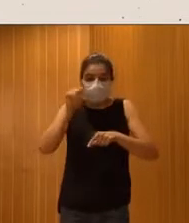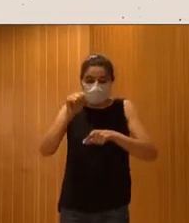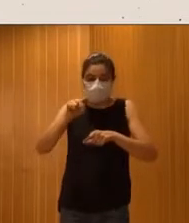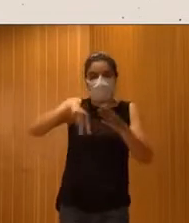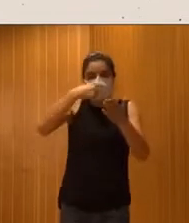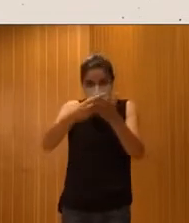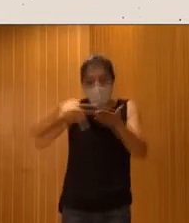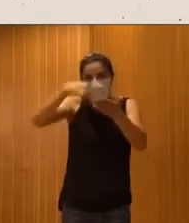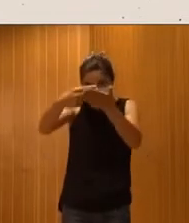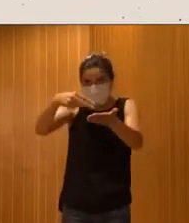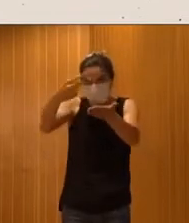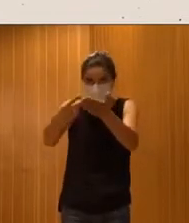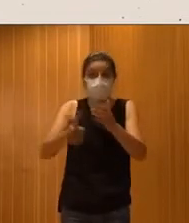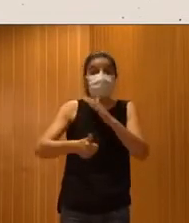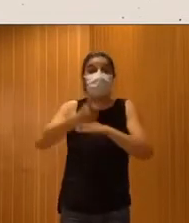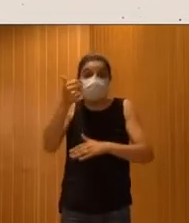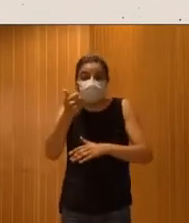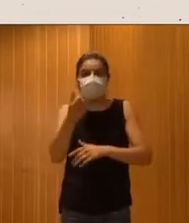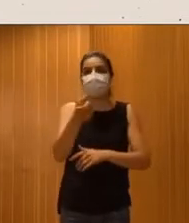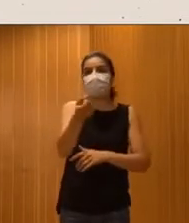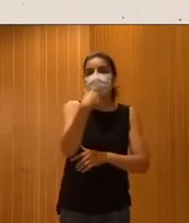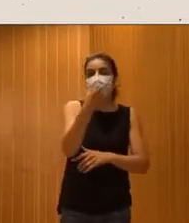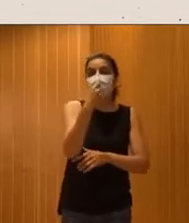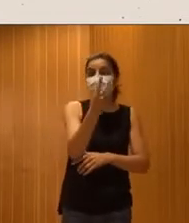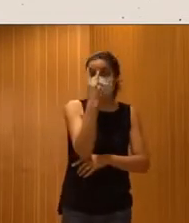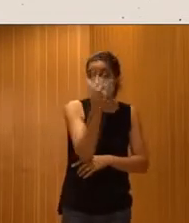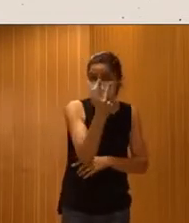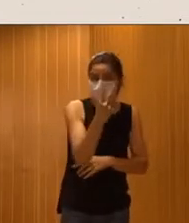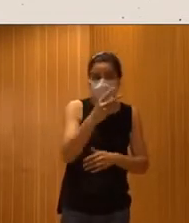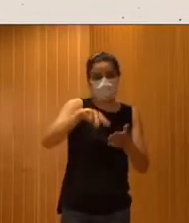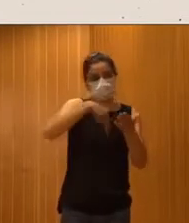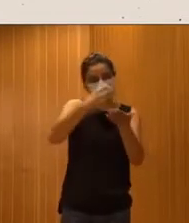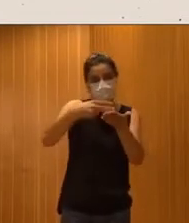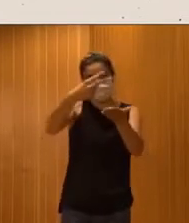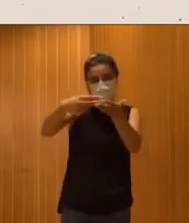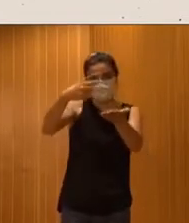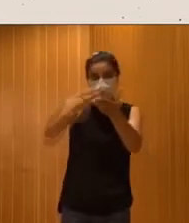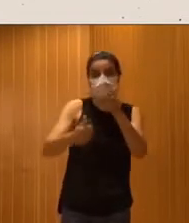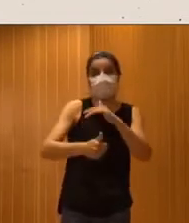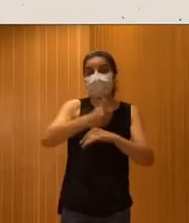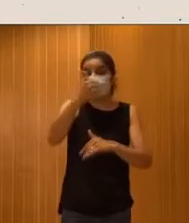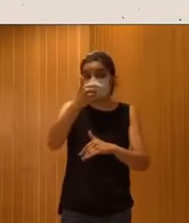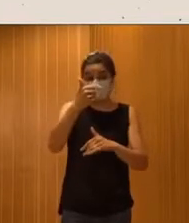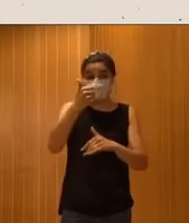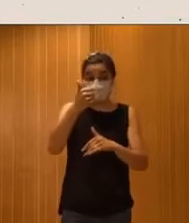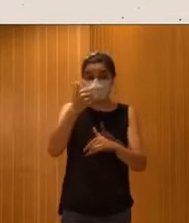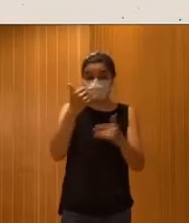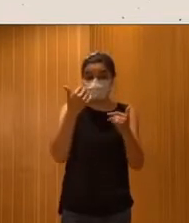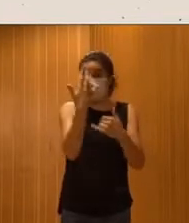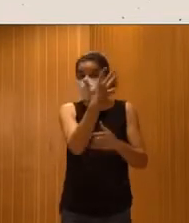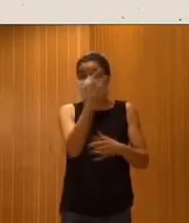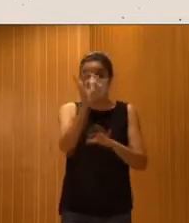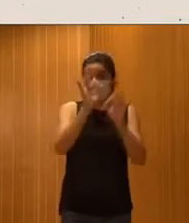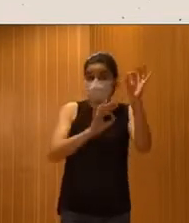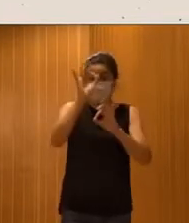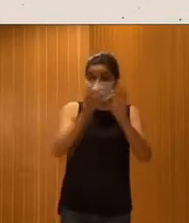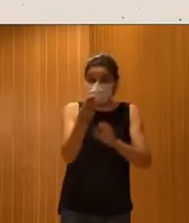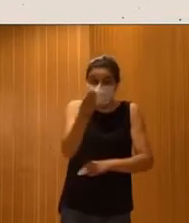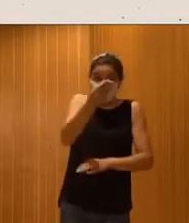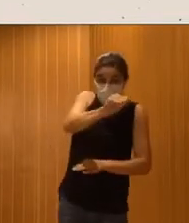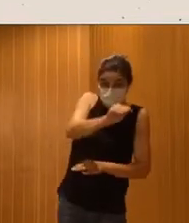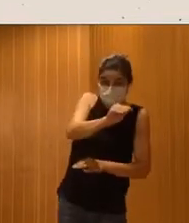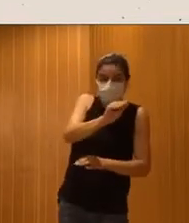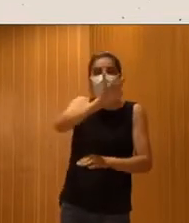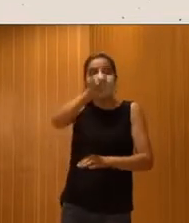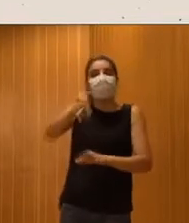caídas con lesión. Con 2 psicofármacos aumentan las caídas sin lesión al 50% y